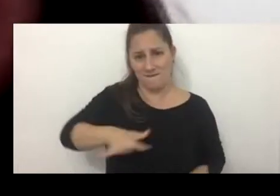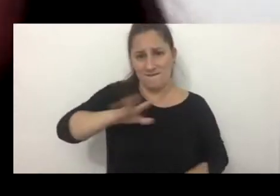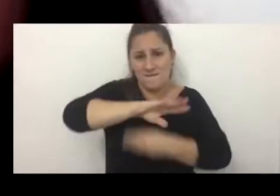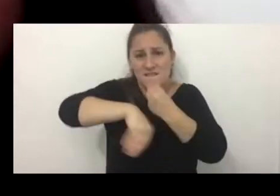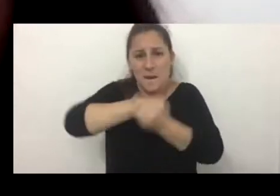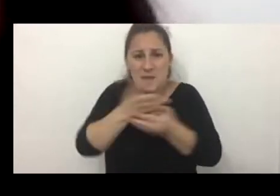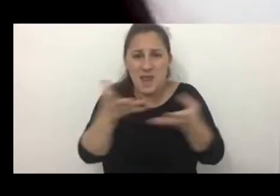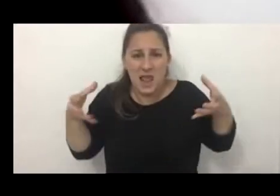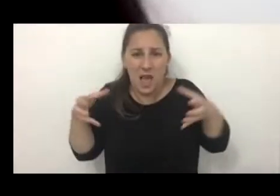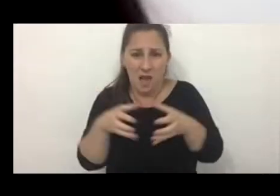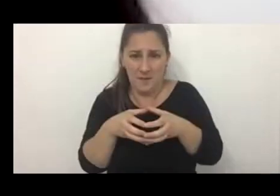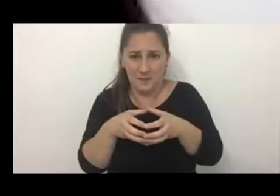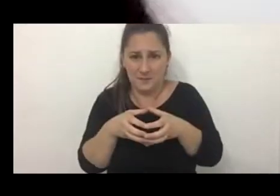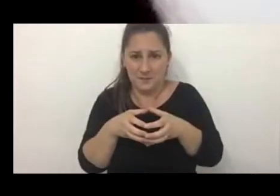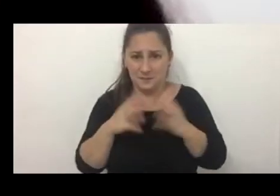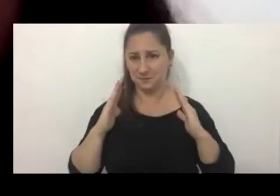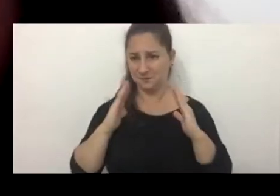lugares.